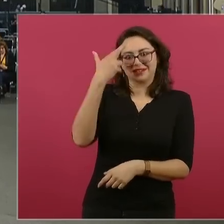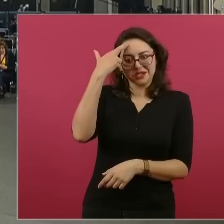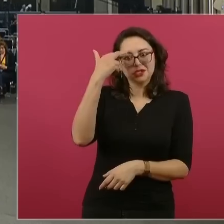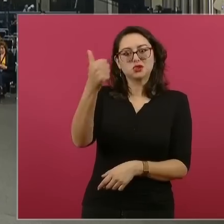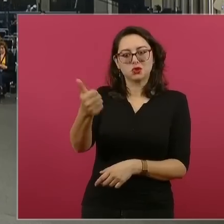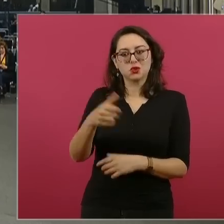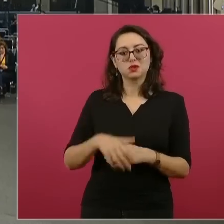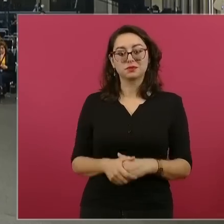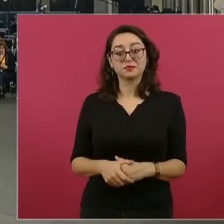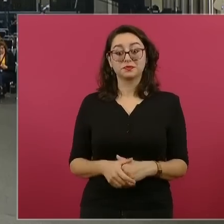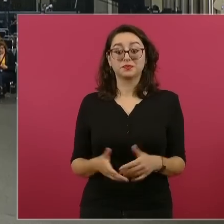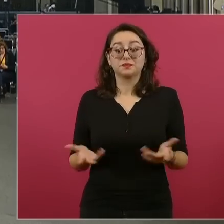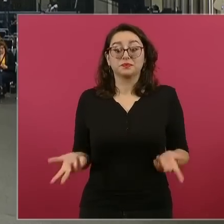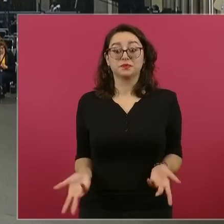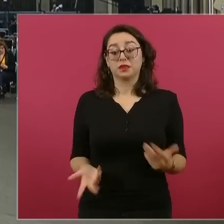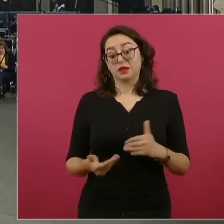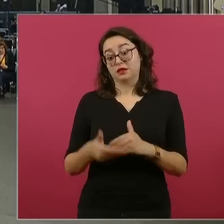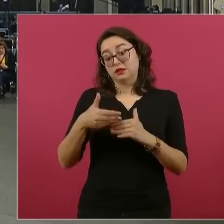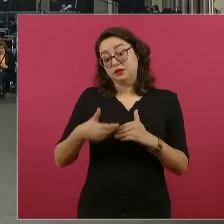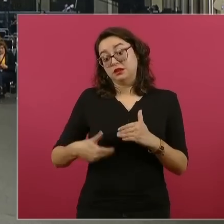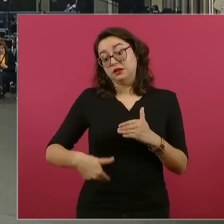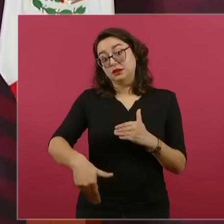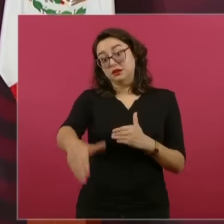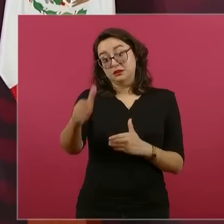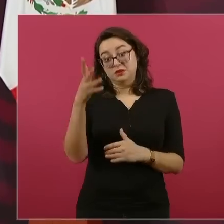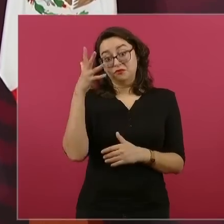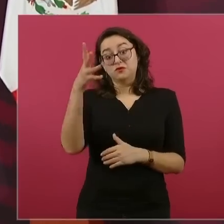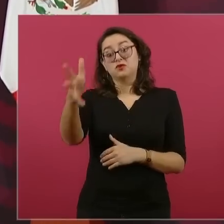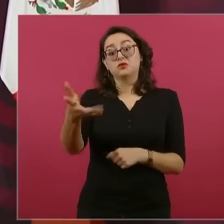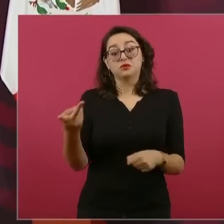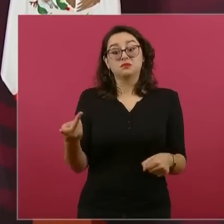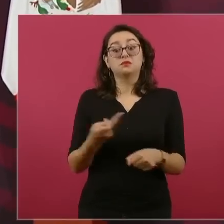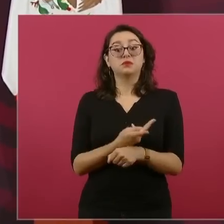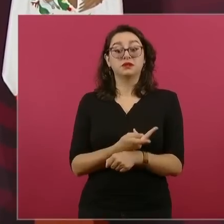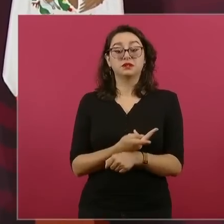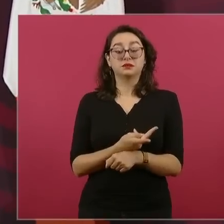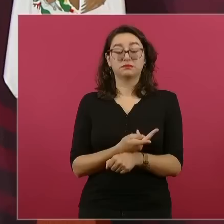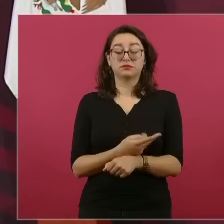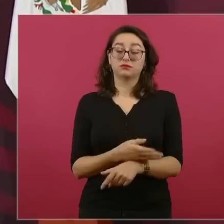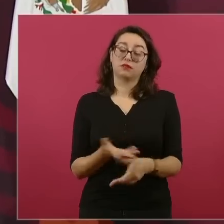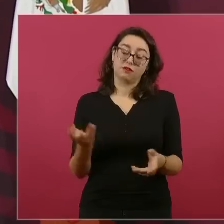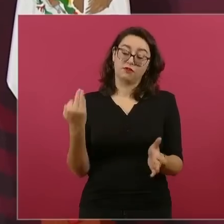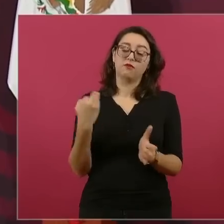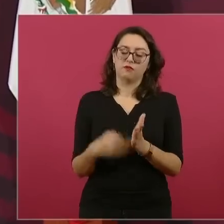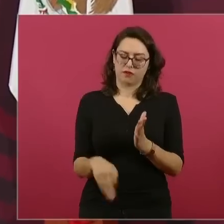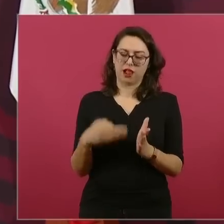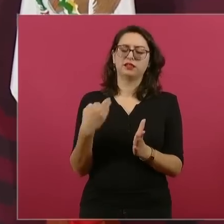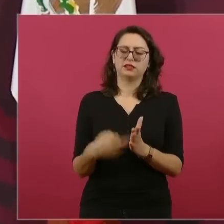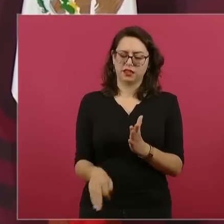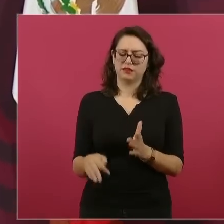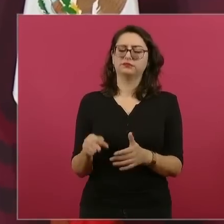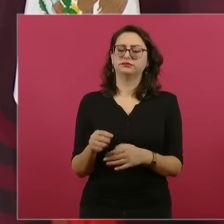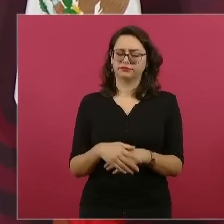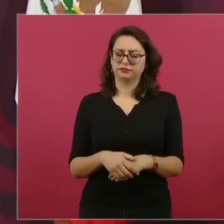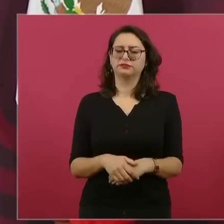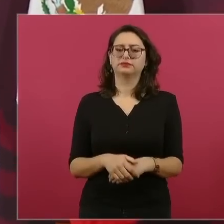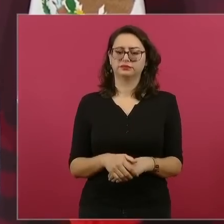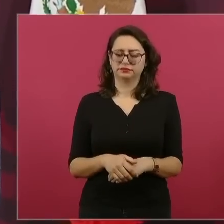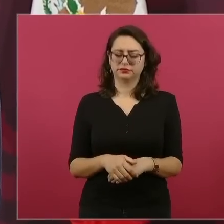hacia adelante? Muchas cuestiones pendientes.